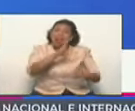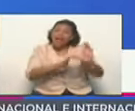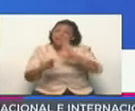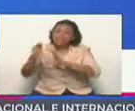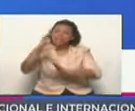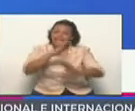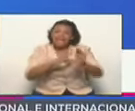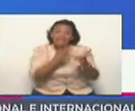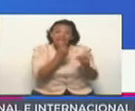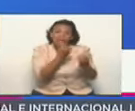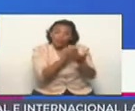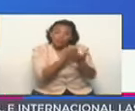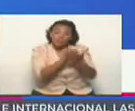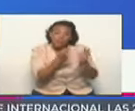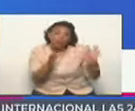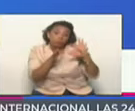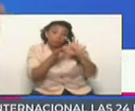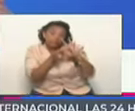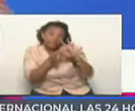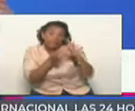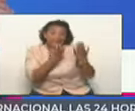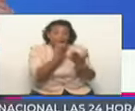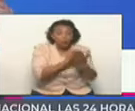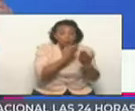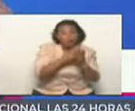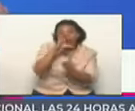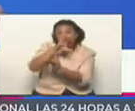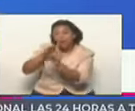La economía. La ciencia. La cultura.